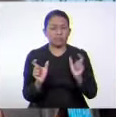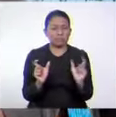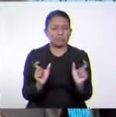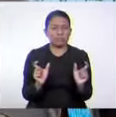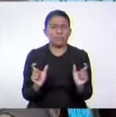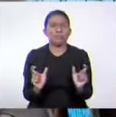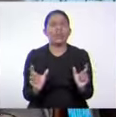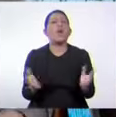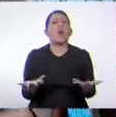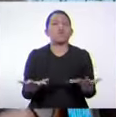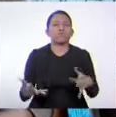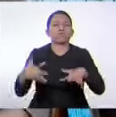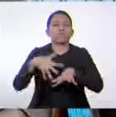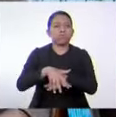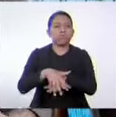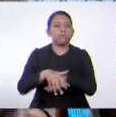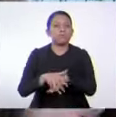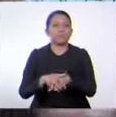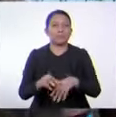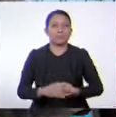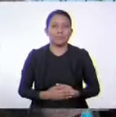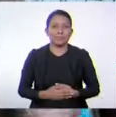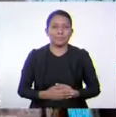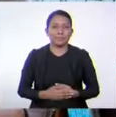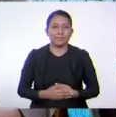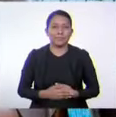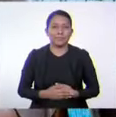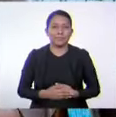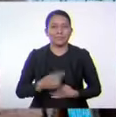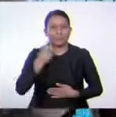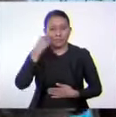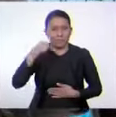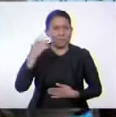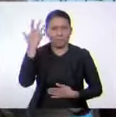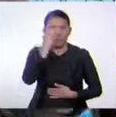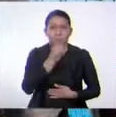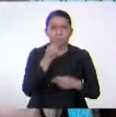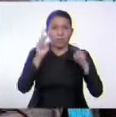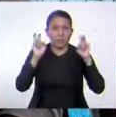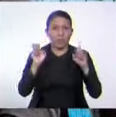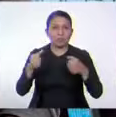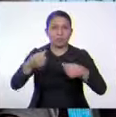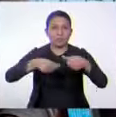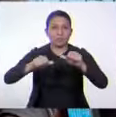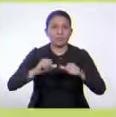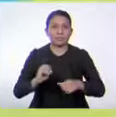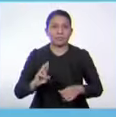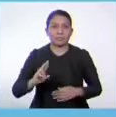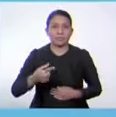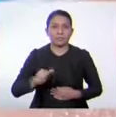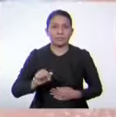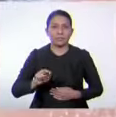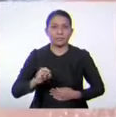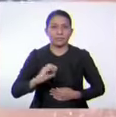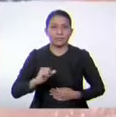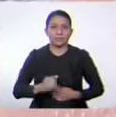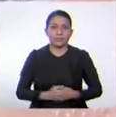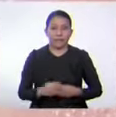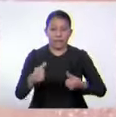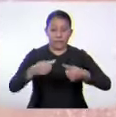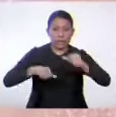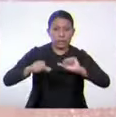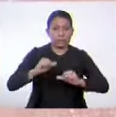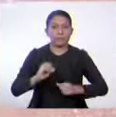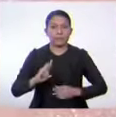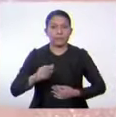complementan. Acompáñame a ver este hermoso tema sobre química orgánica. La química orgánica